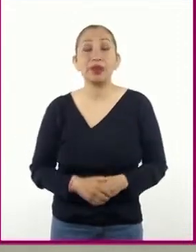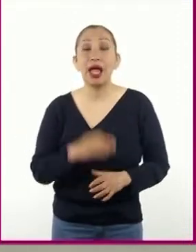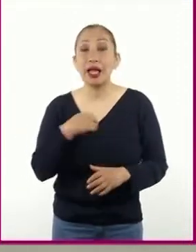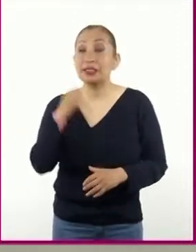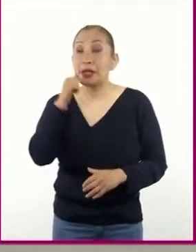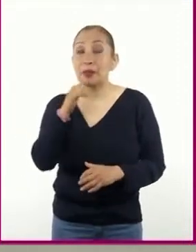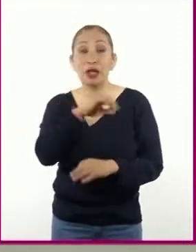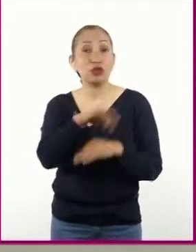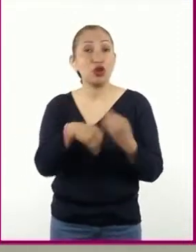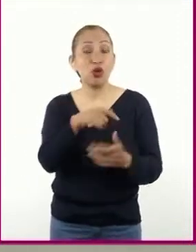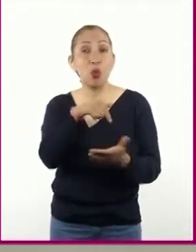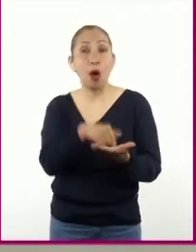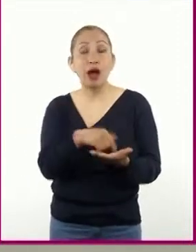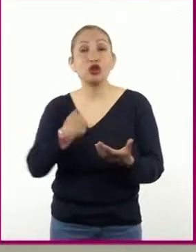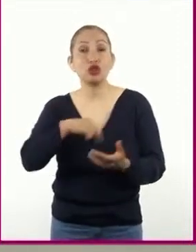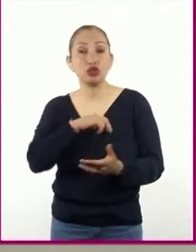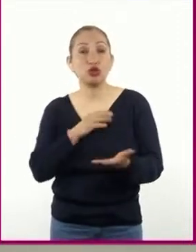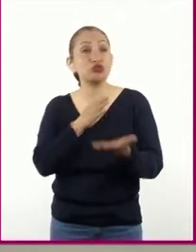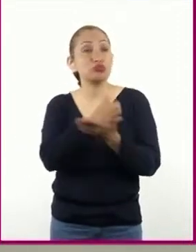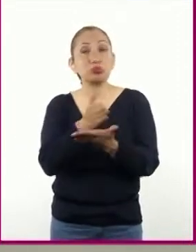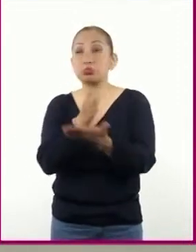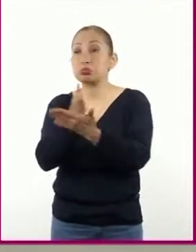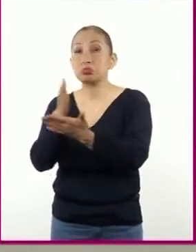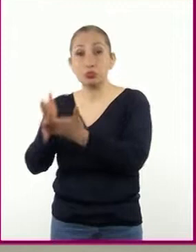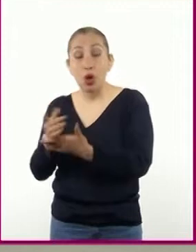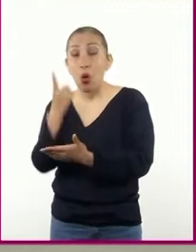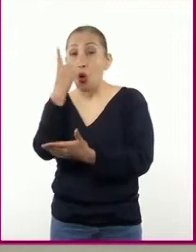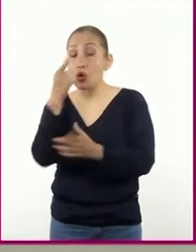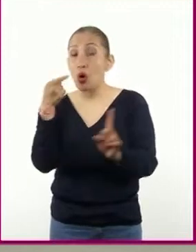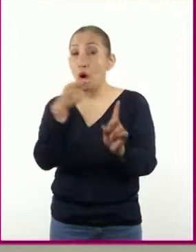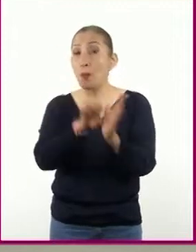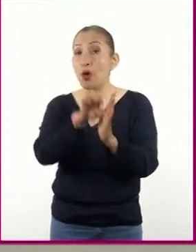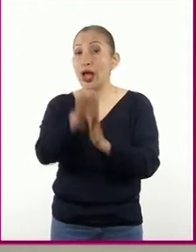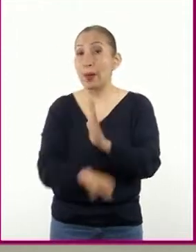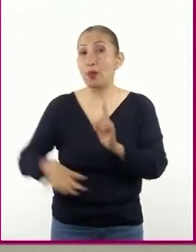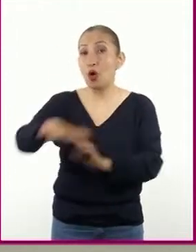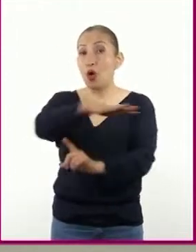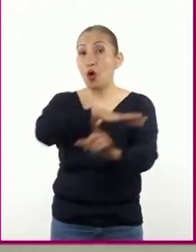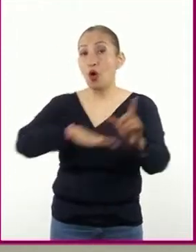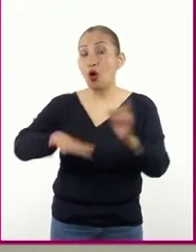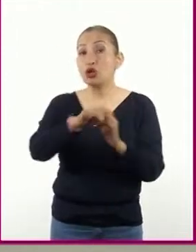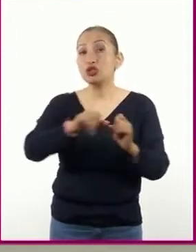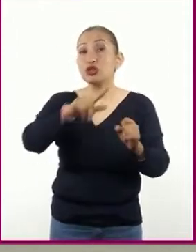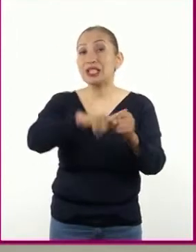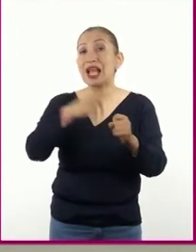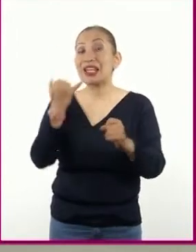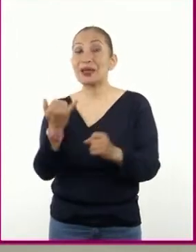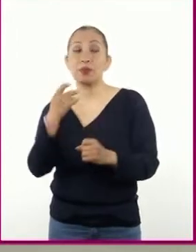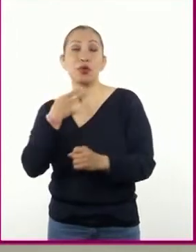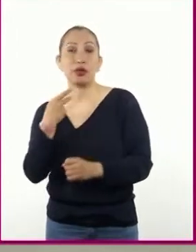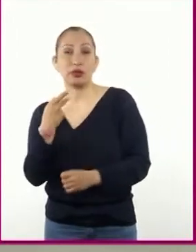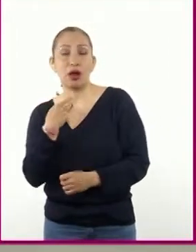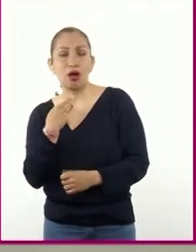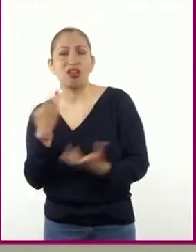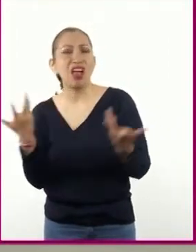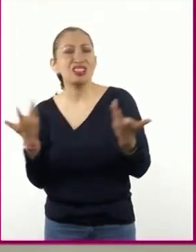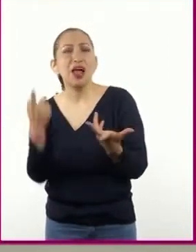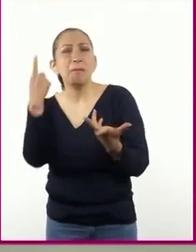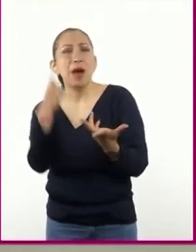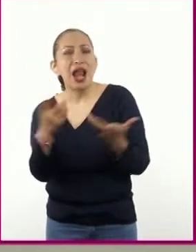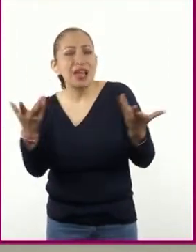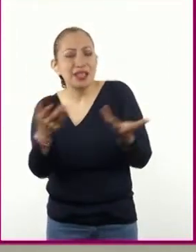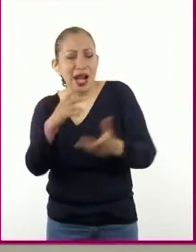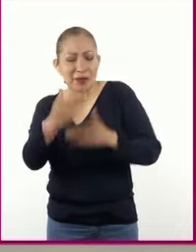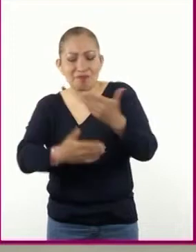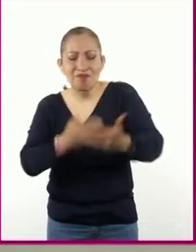los espacios en los cuales participamos. Uno de ellos es el contexto sociopolítico. ¿Qué debemos hacer para construir